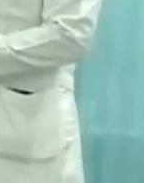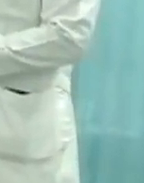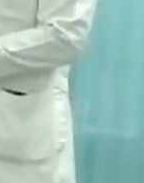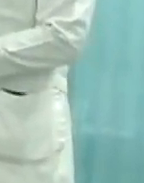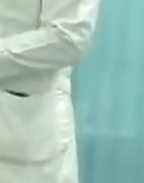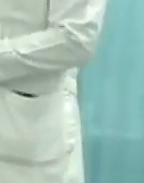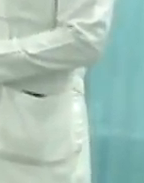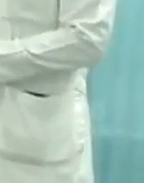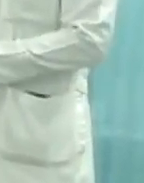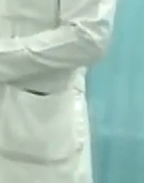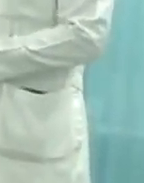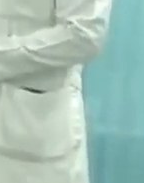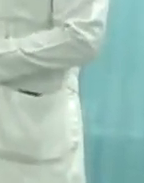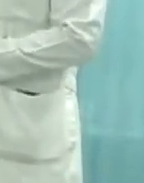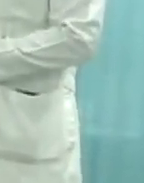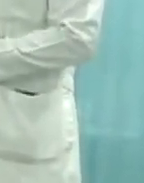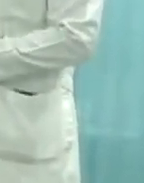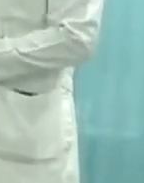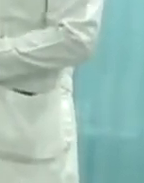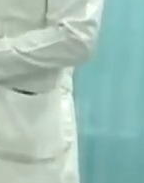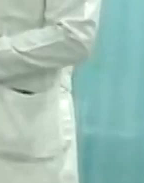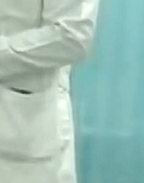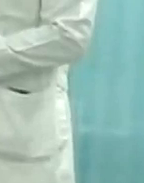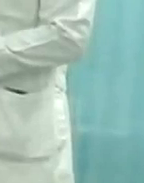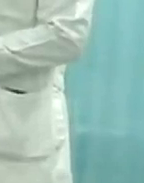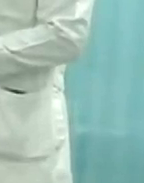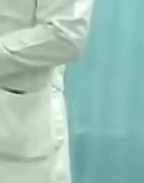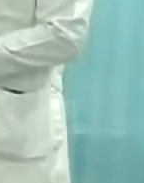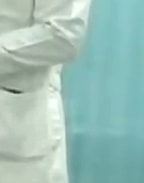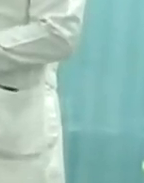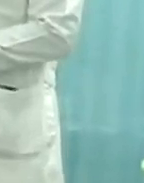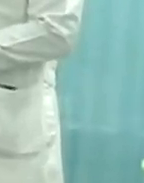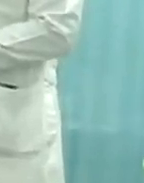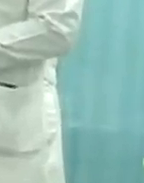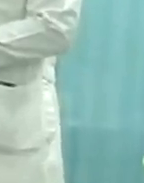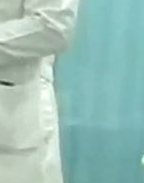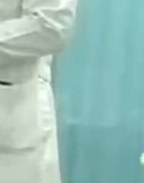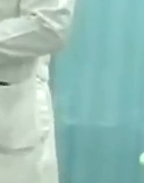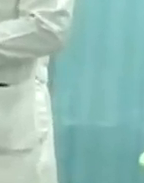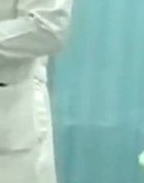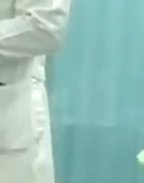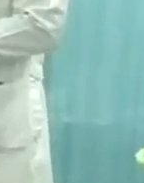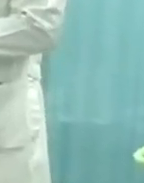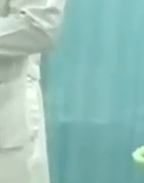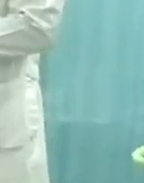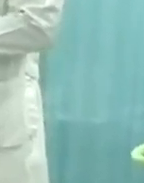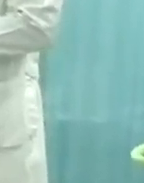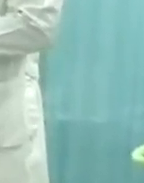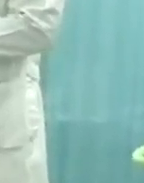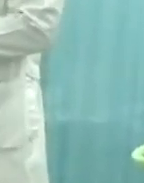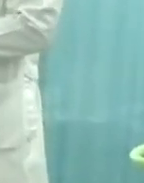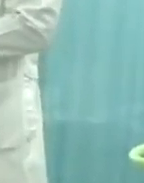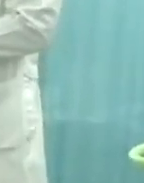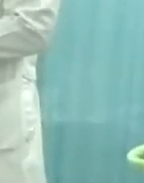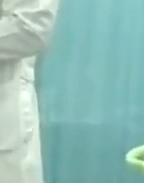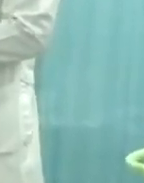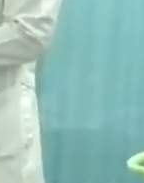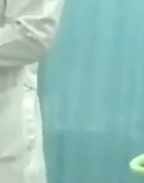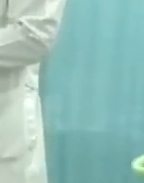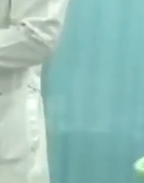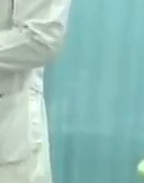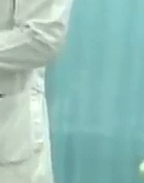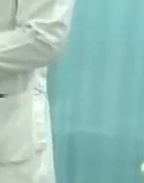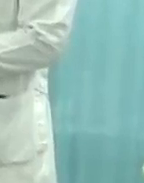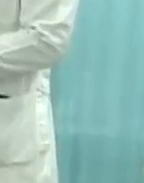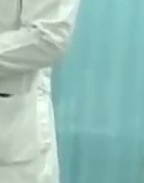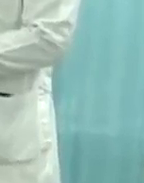conocimiento para dar vida. Tú tienes en tus manos el poder de darle vida al niño y niña. ¿Ah?